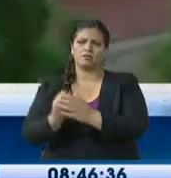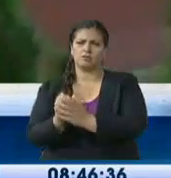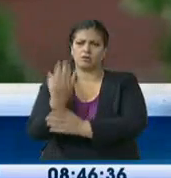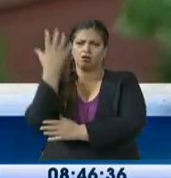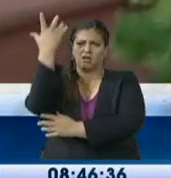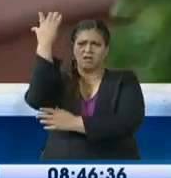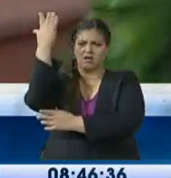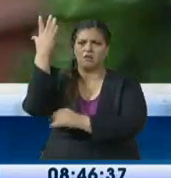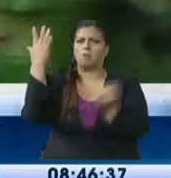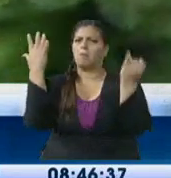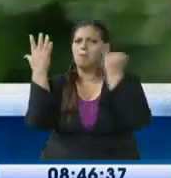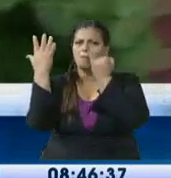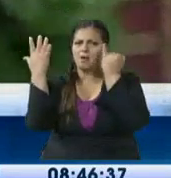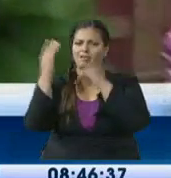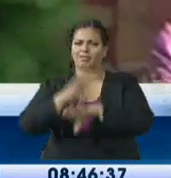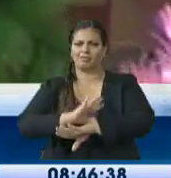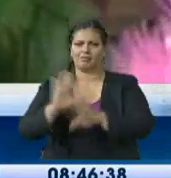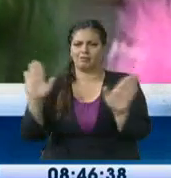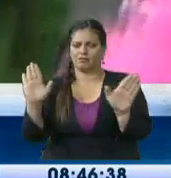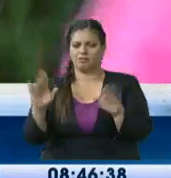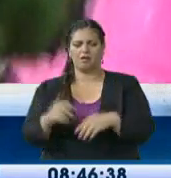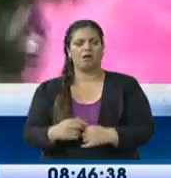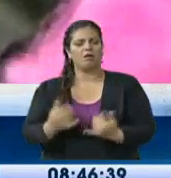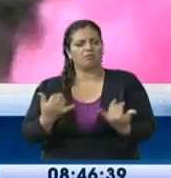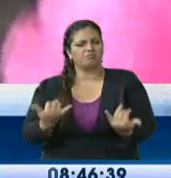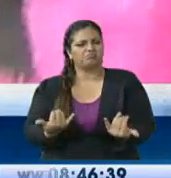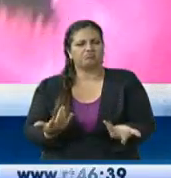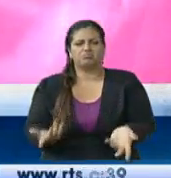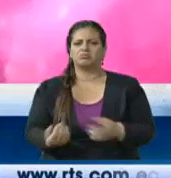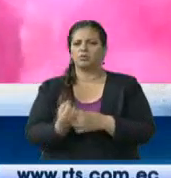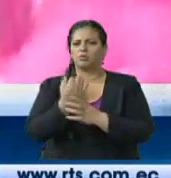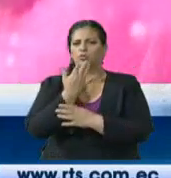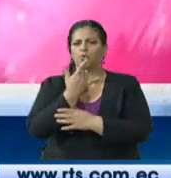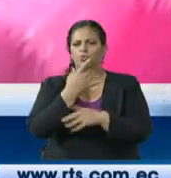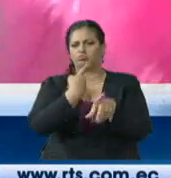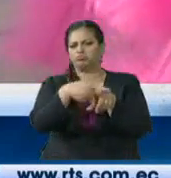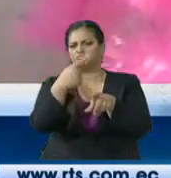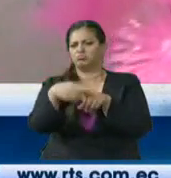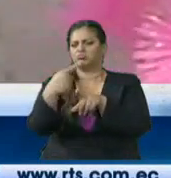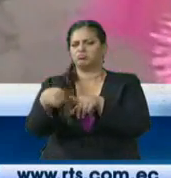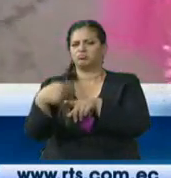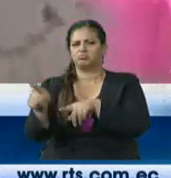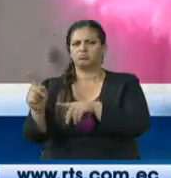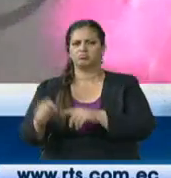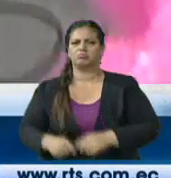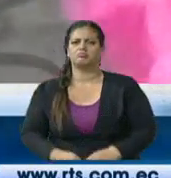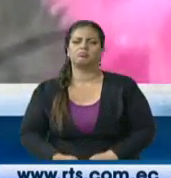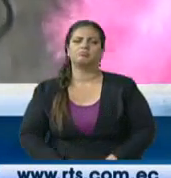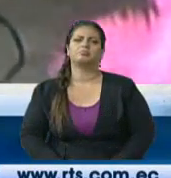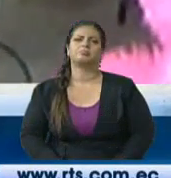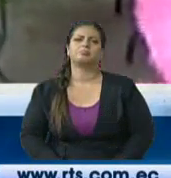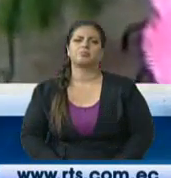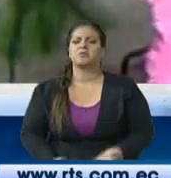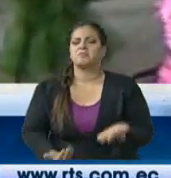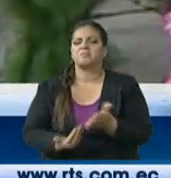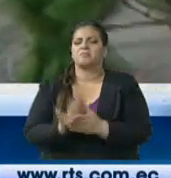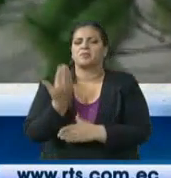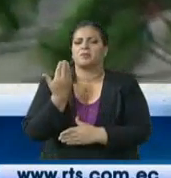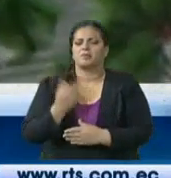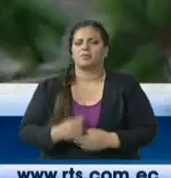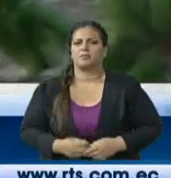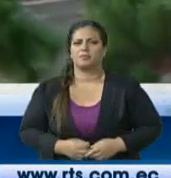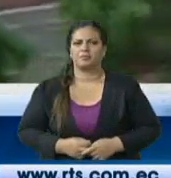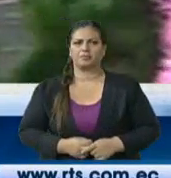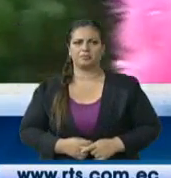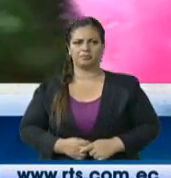¿cómo se puede decir? Multicolor. Multicolor, sí. Ya es moderna. Claro. ¿No? Como